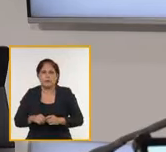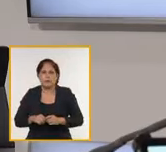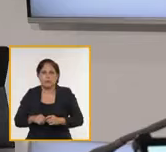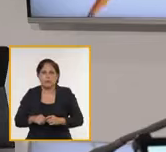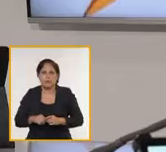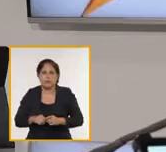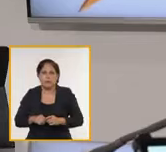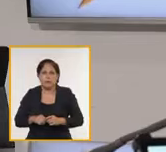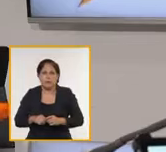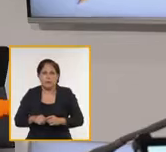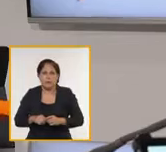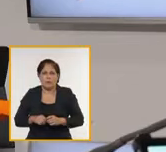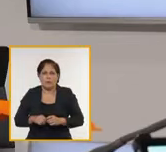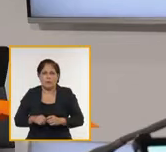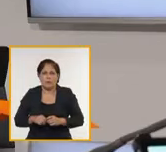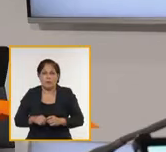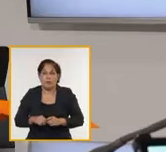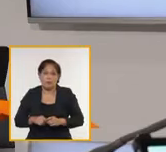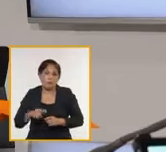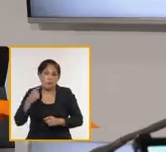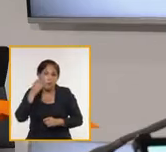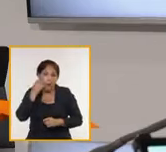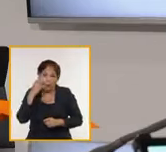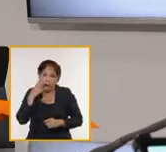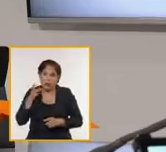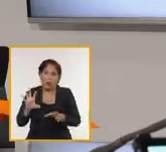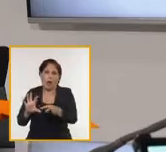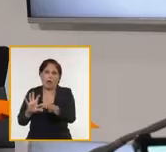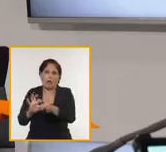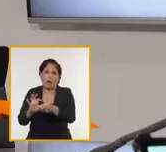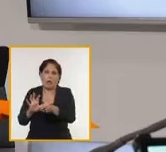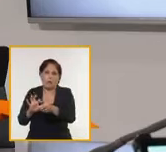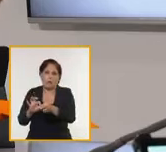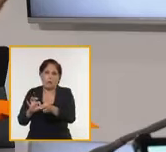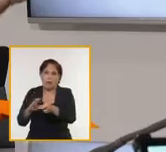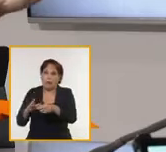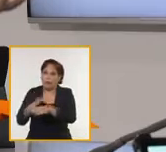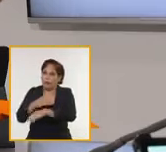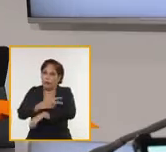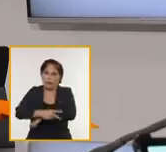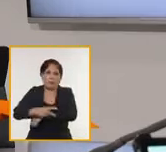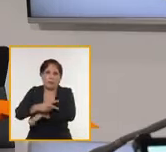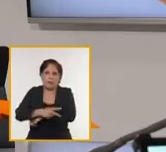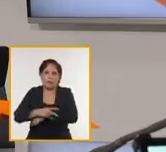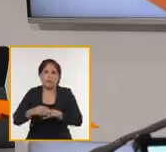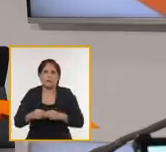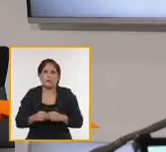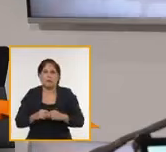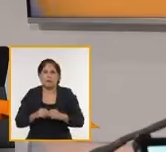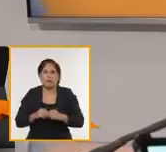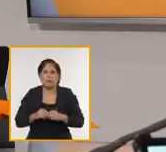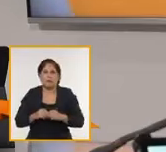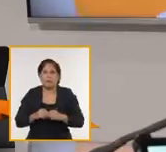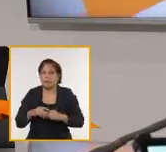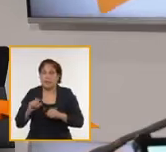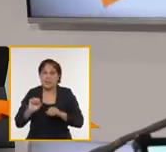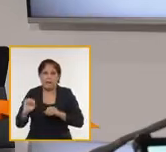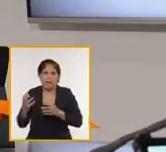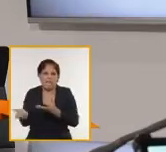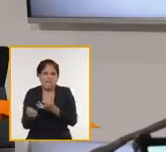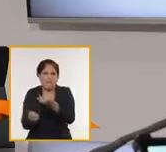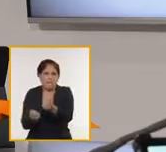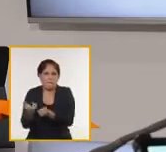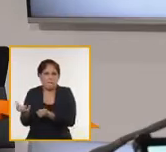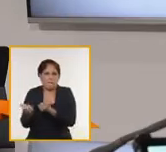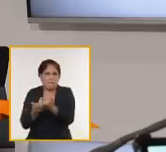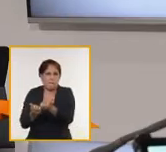las alianzas, la formación de bloques, el hegemonismo